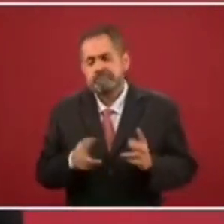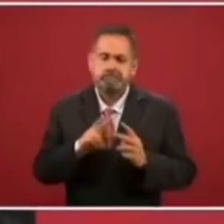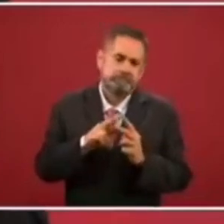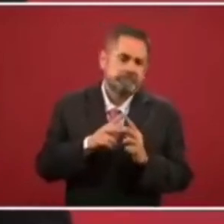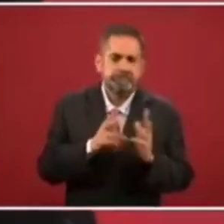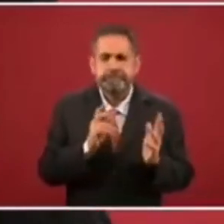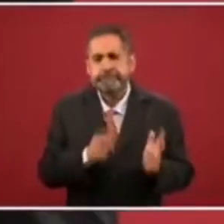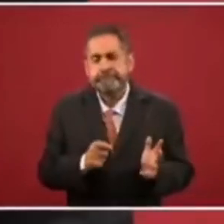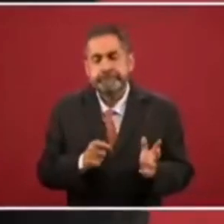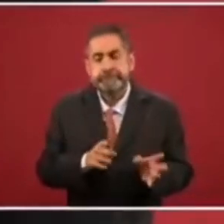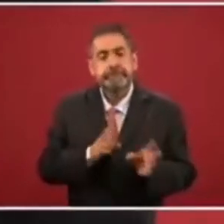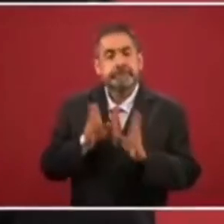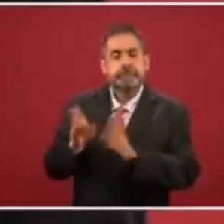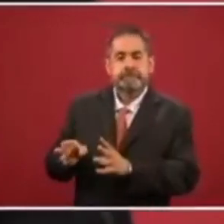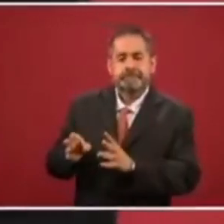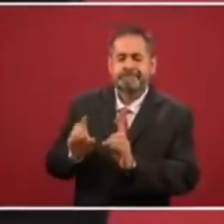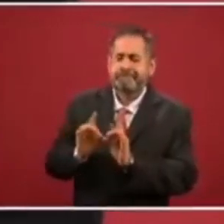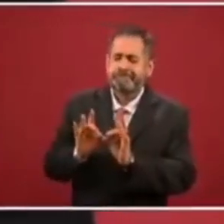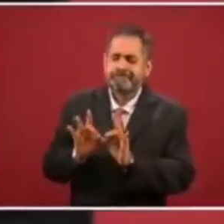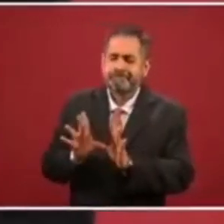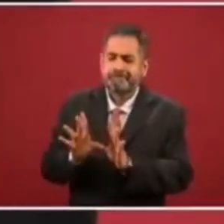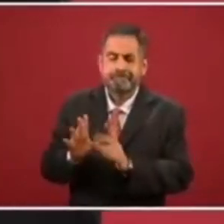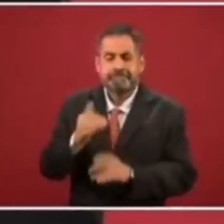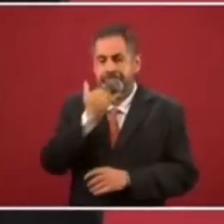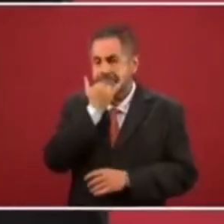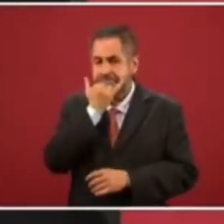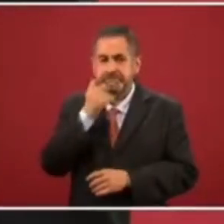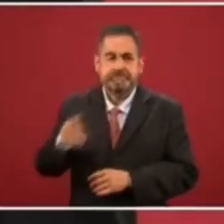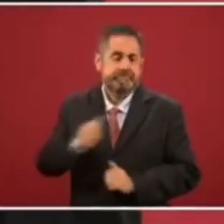forma es una mancha del ejército,